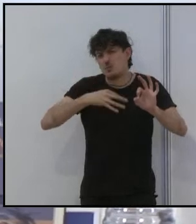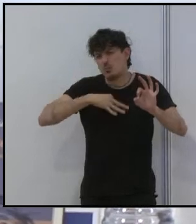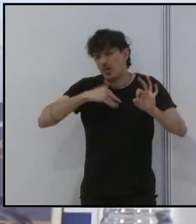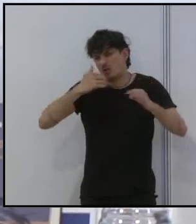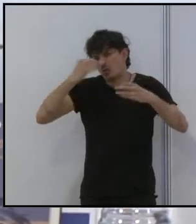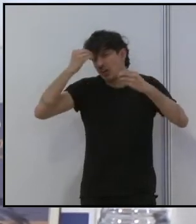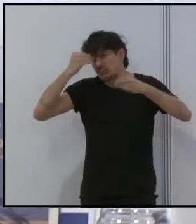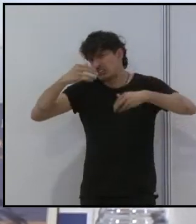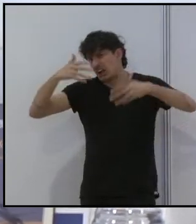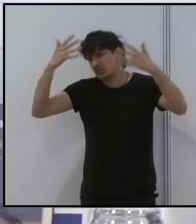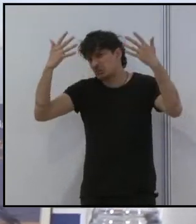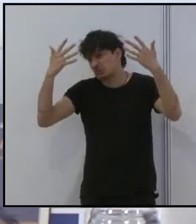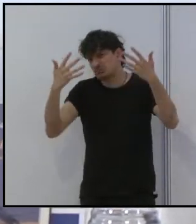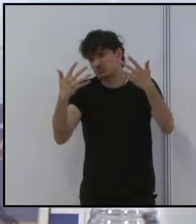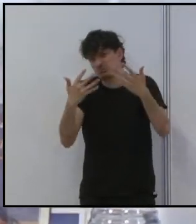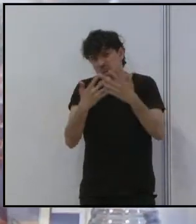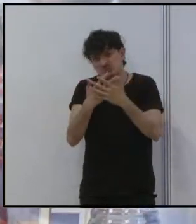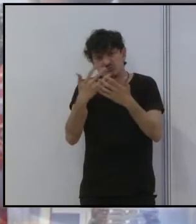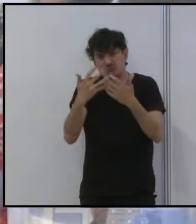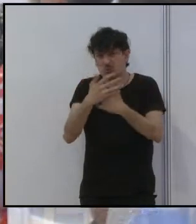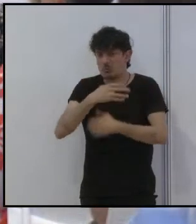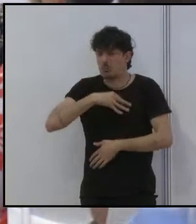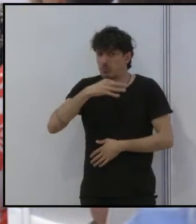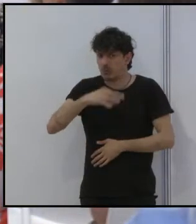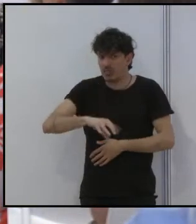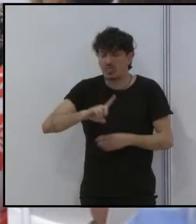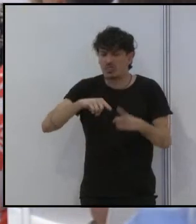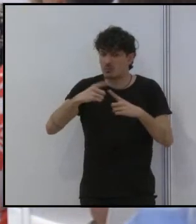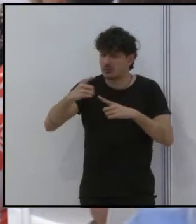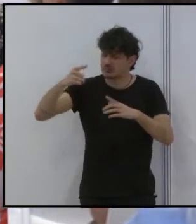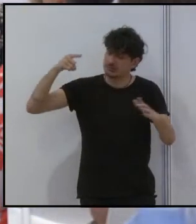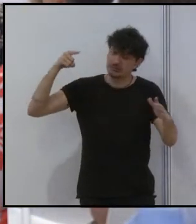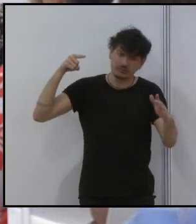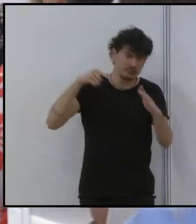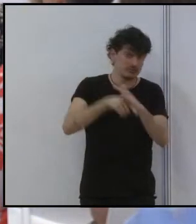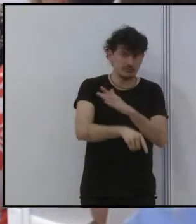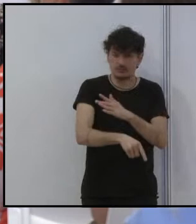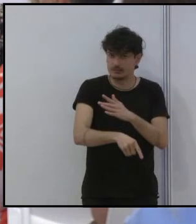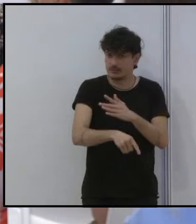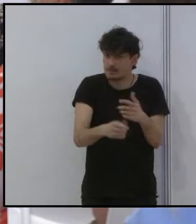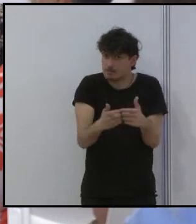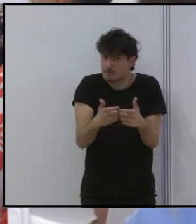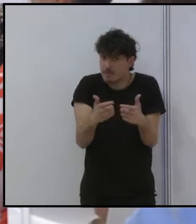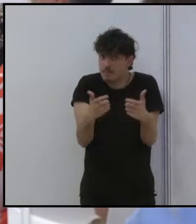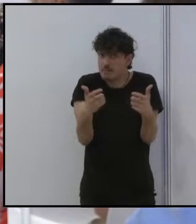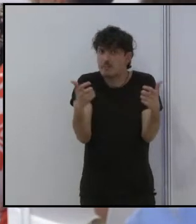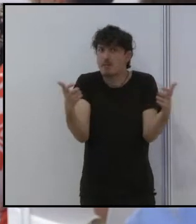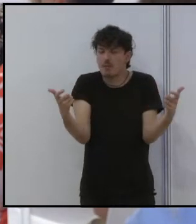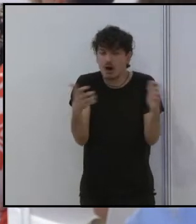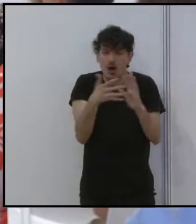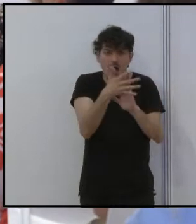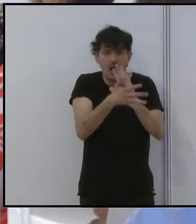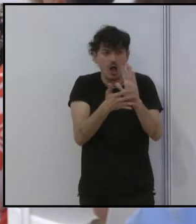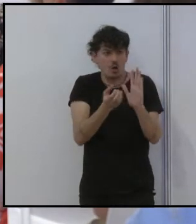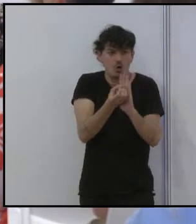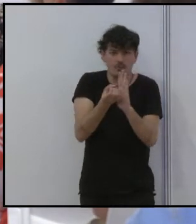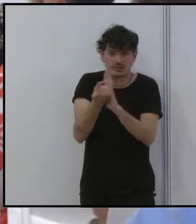pero luego lo podemos ir ensanchando y dándole aire y